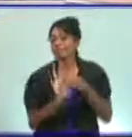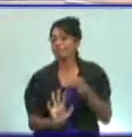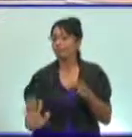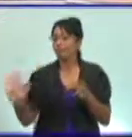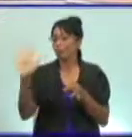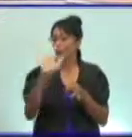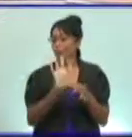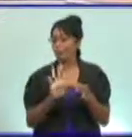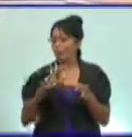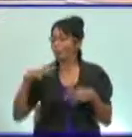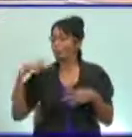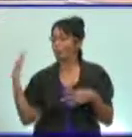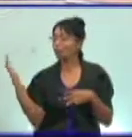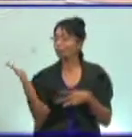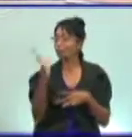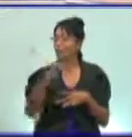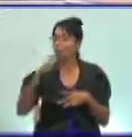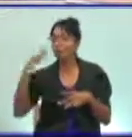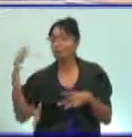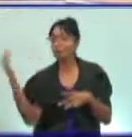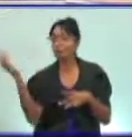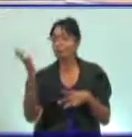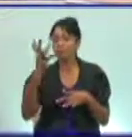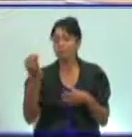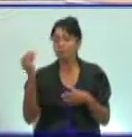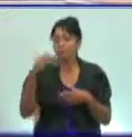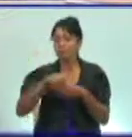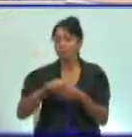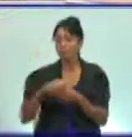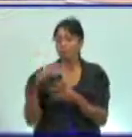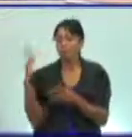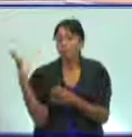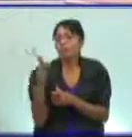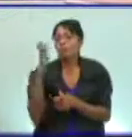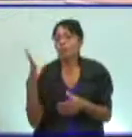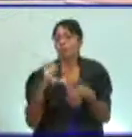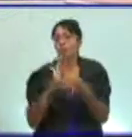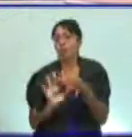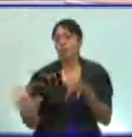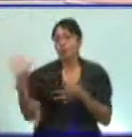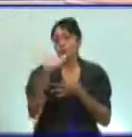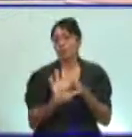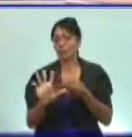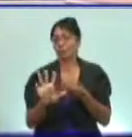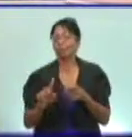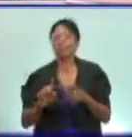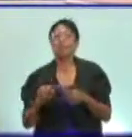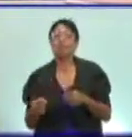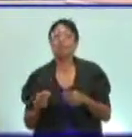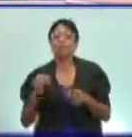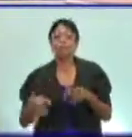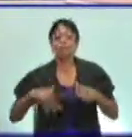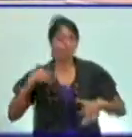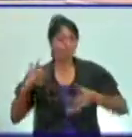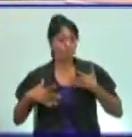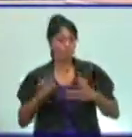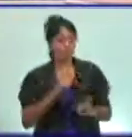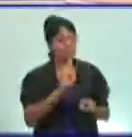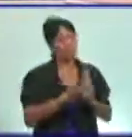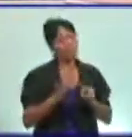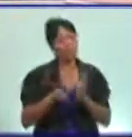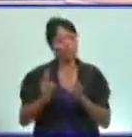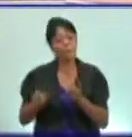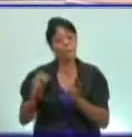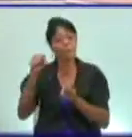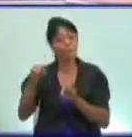la naturaleza, que rigen la naturaleza, dentro de un fenómeno geográfico, porque las actividades que vamos a orientar en el día de hoy están relacionadas con eso,